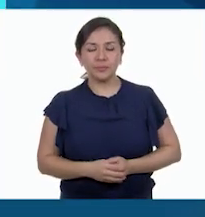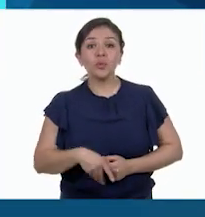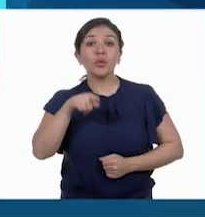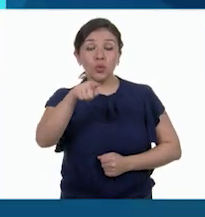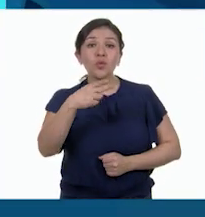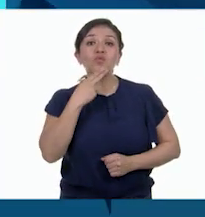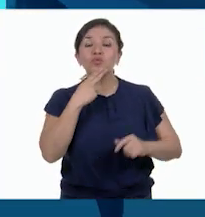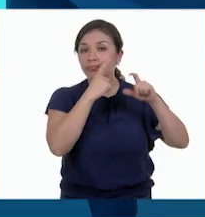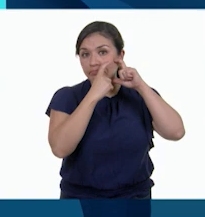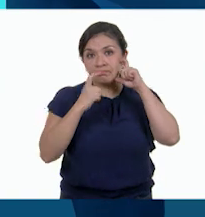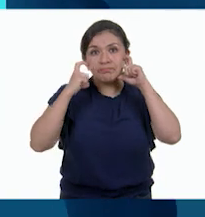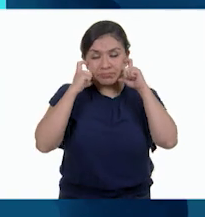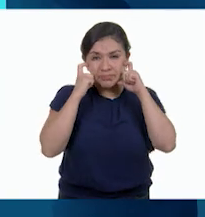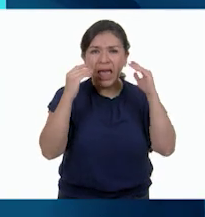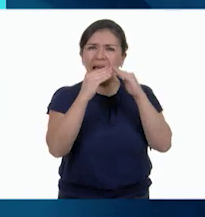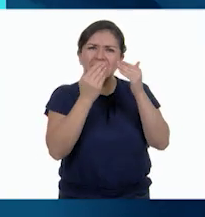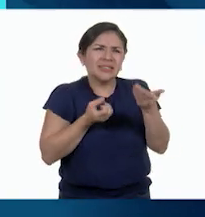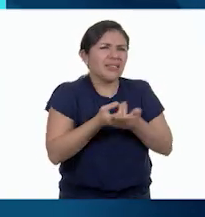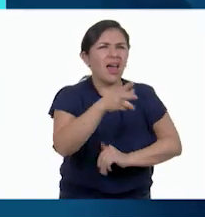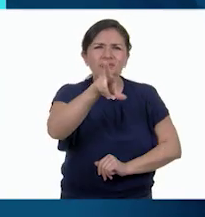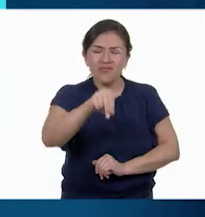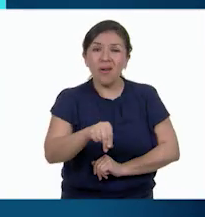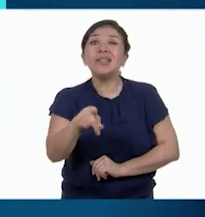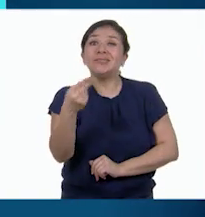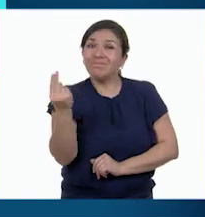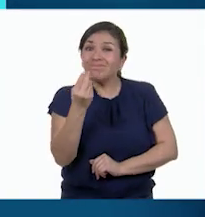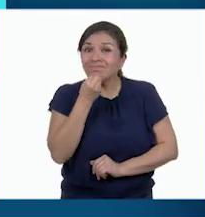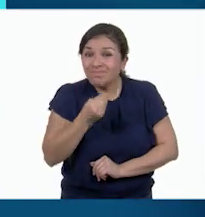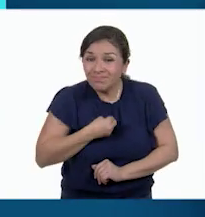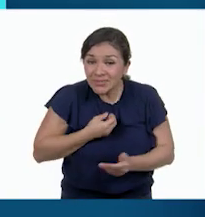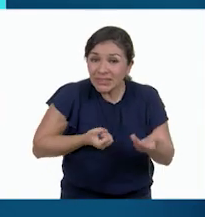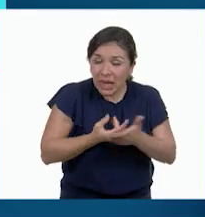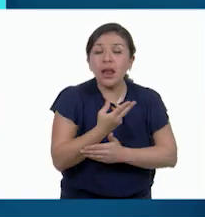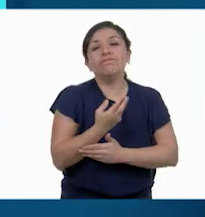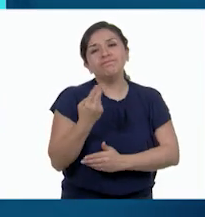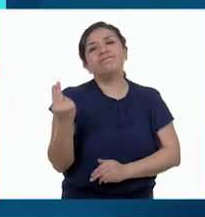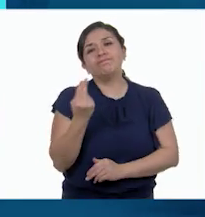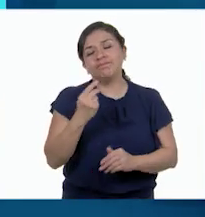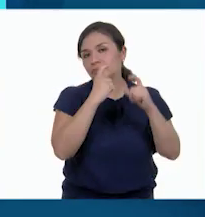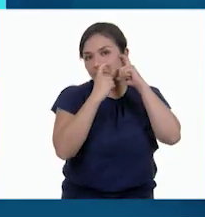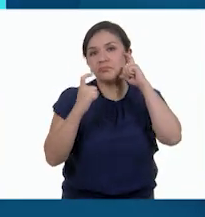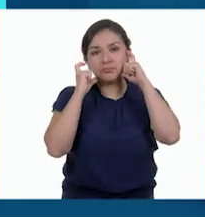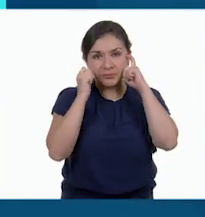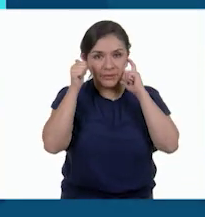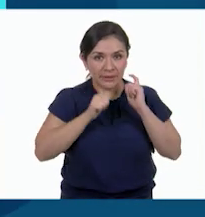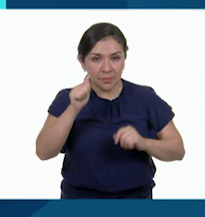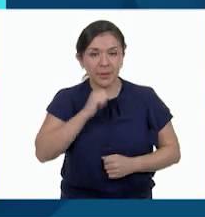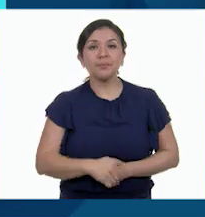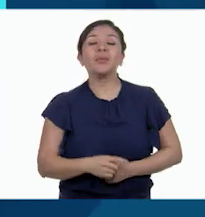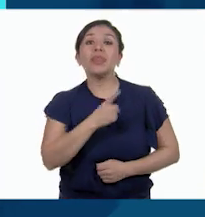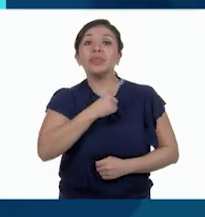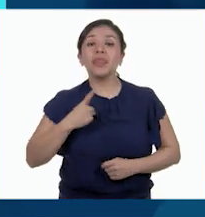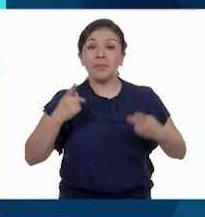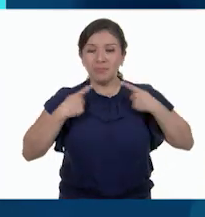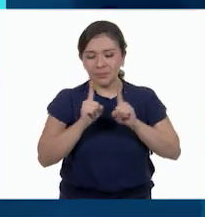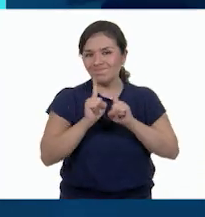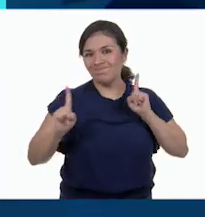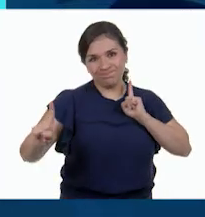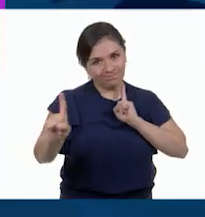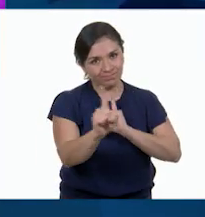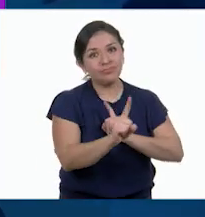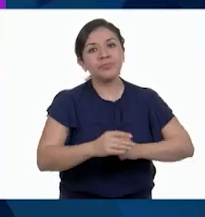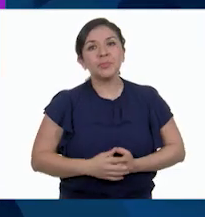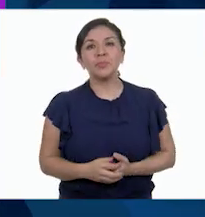Utiliza cubrebocas. No salgas de casa y si tienes que hacerlo, recuerda que es obligatorio utilizarlo. Mantén la sana